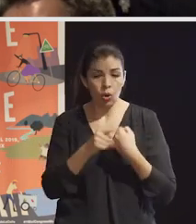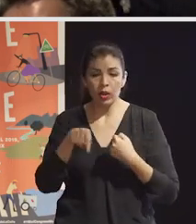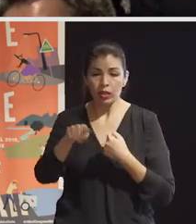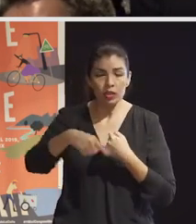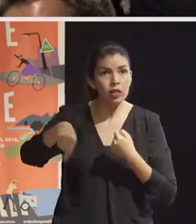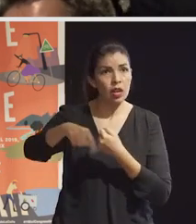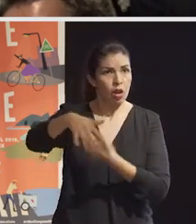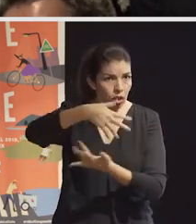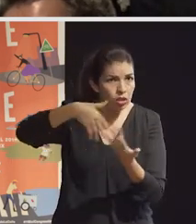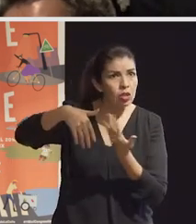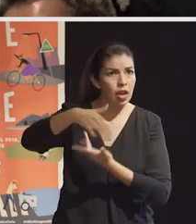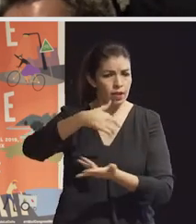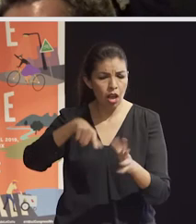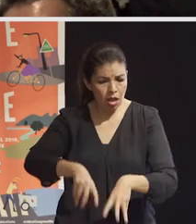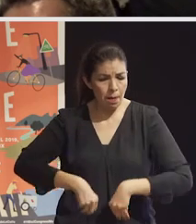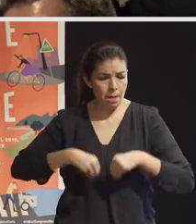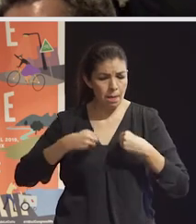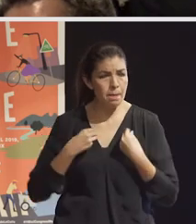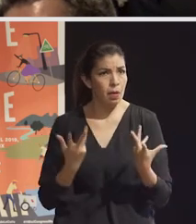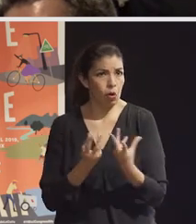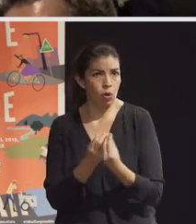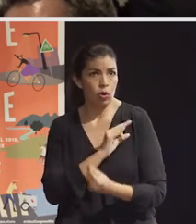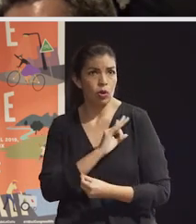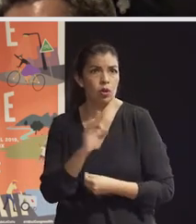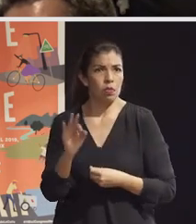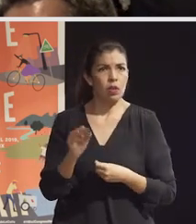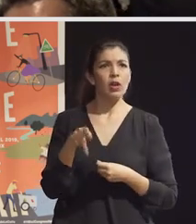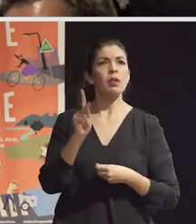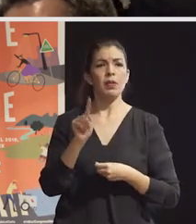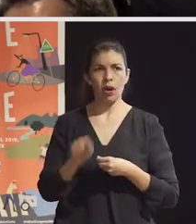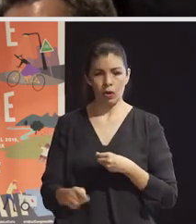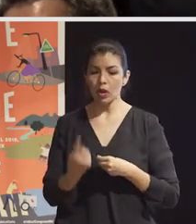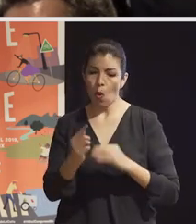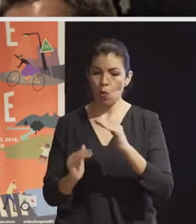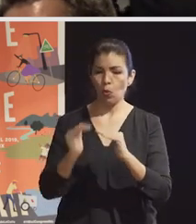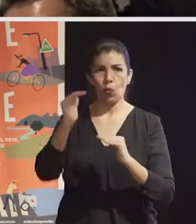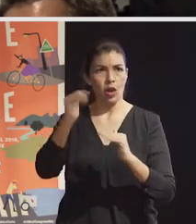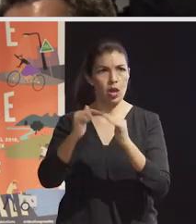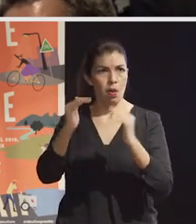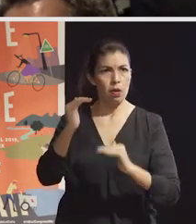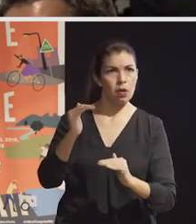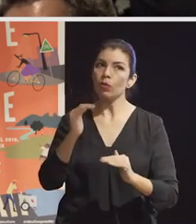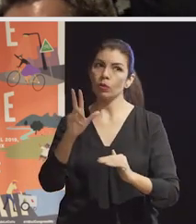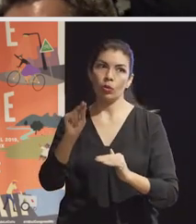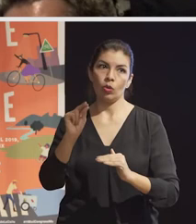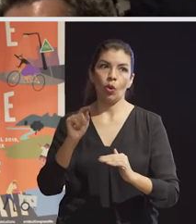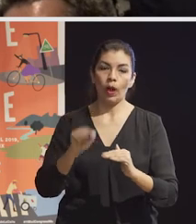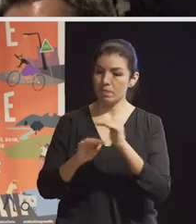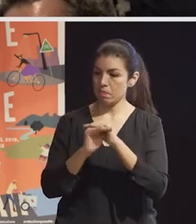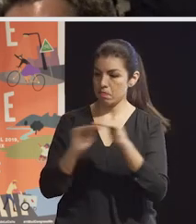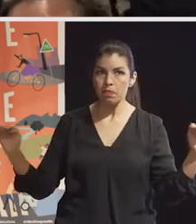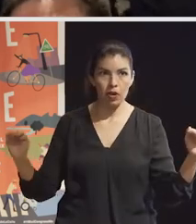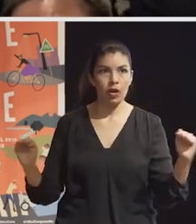un oficio si te dedicas a no sé cualquier cosa no cómo salir del estereotipo de lo que nos han inculcado de que